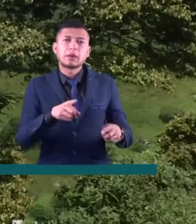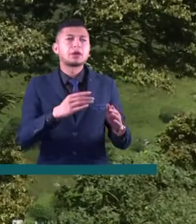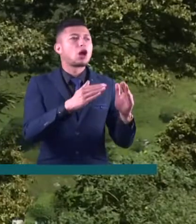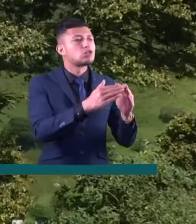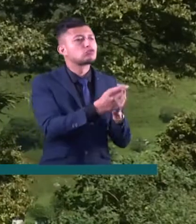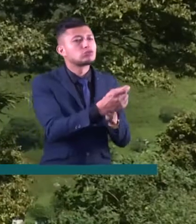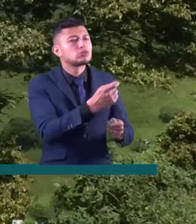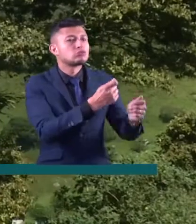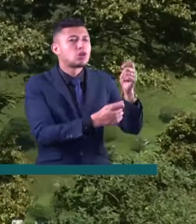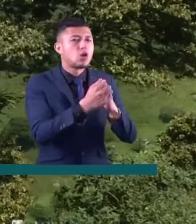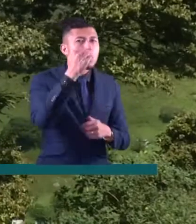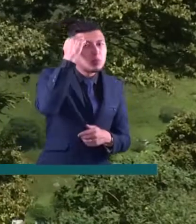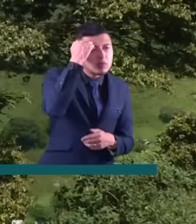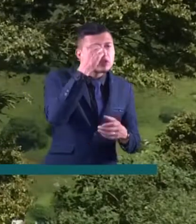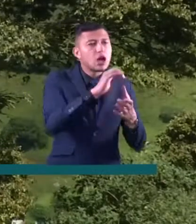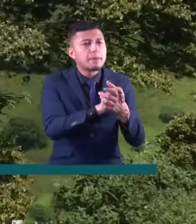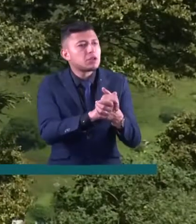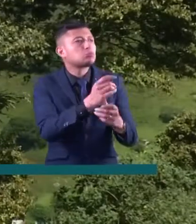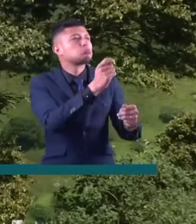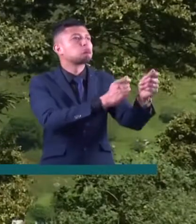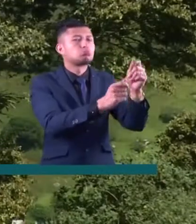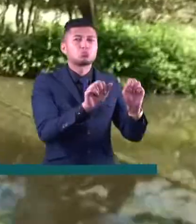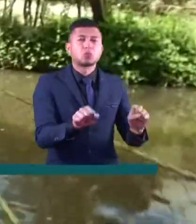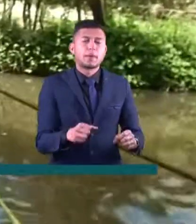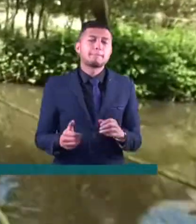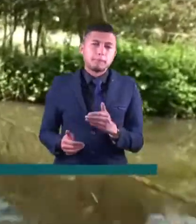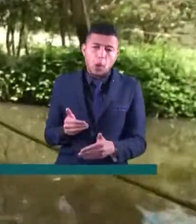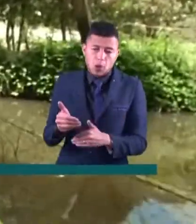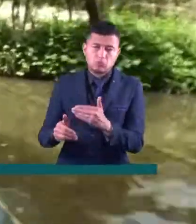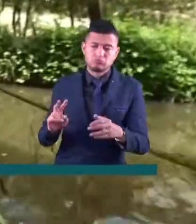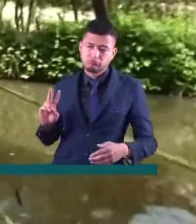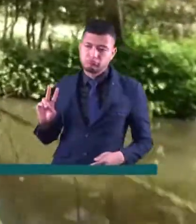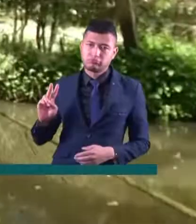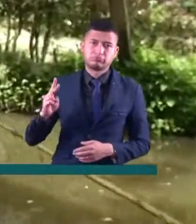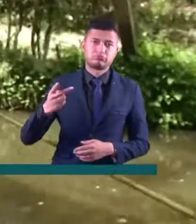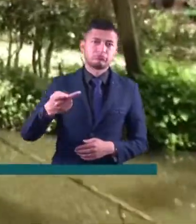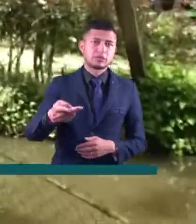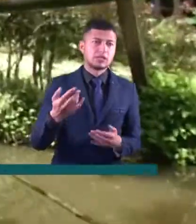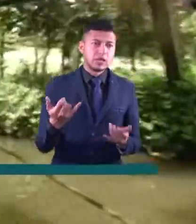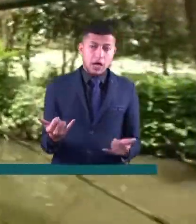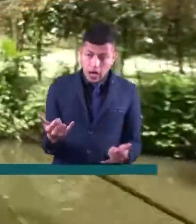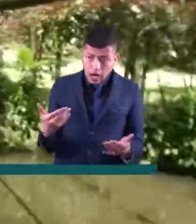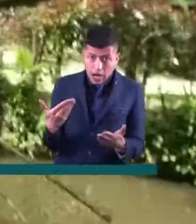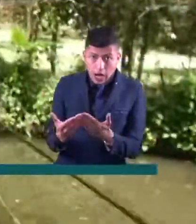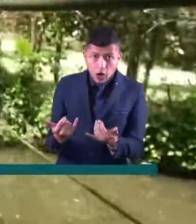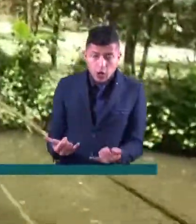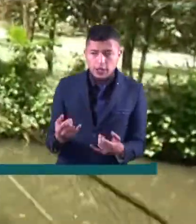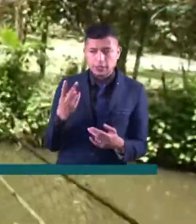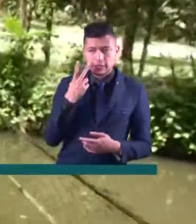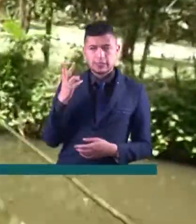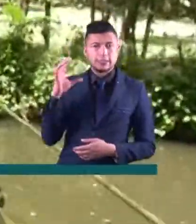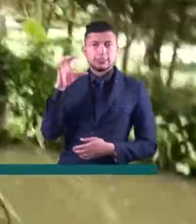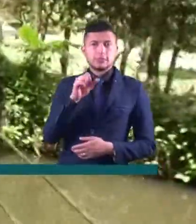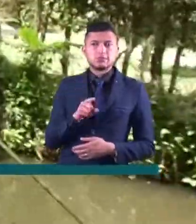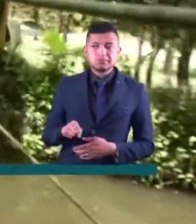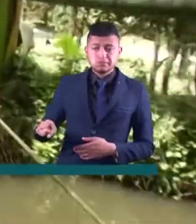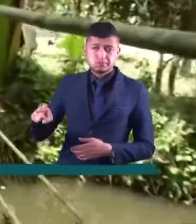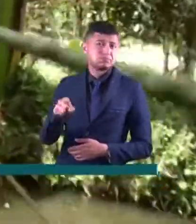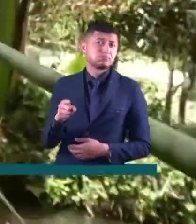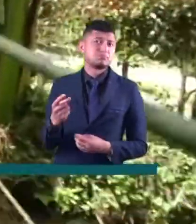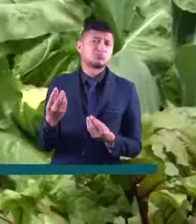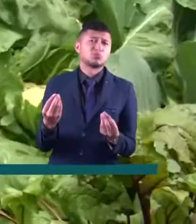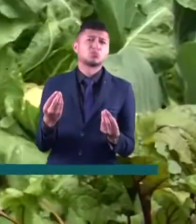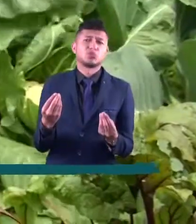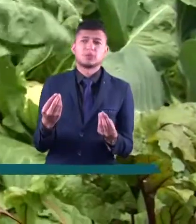ofrecerlos a los vecinos, a profesores, amigos, y poco a poco fuimos evolucionando hasta que nos dimos cuenta que había mucho